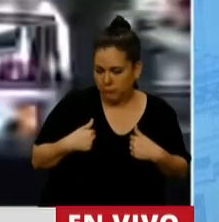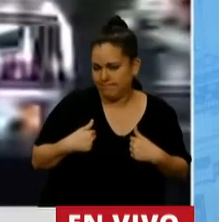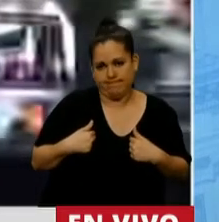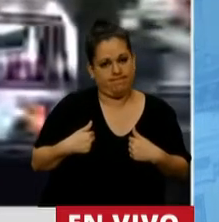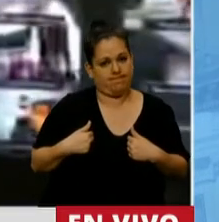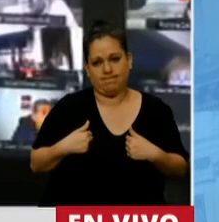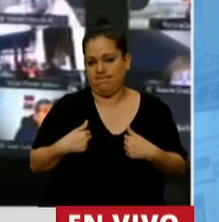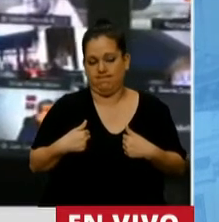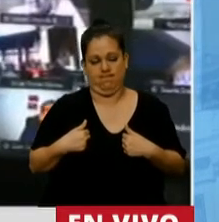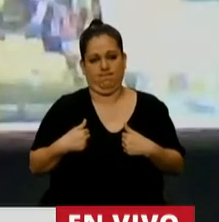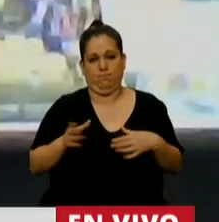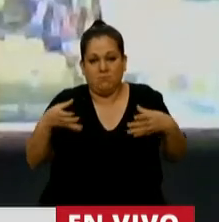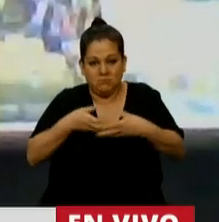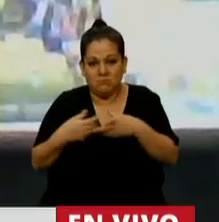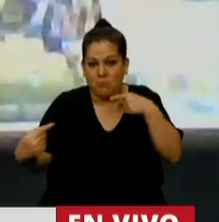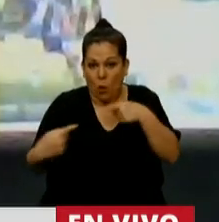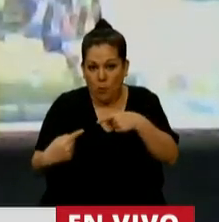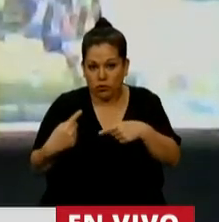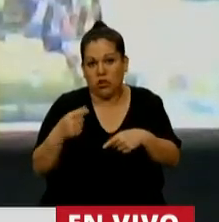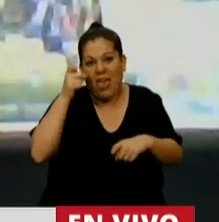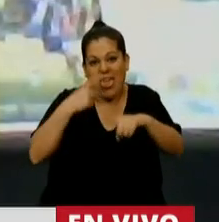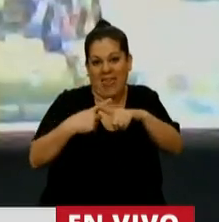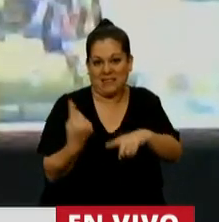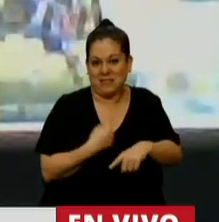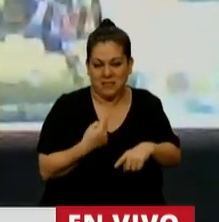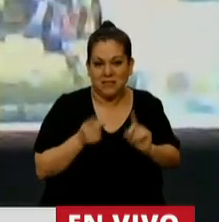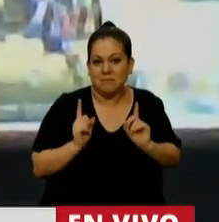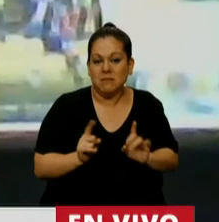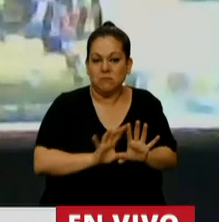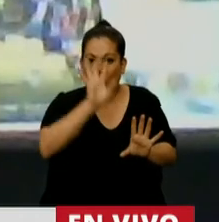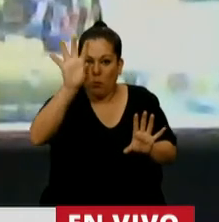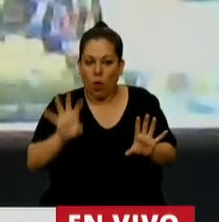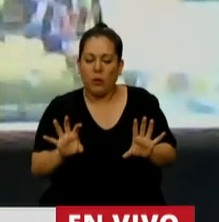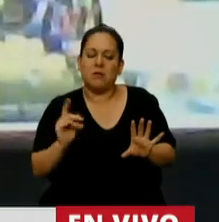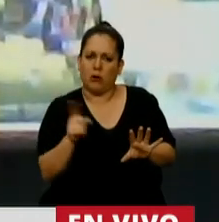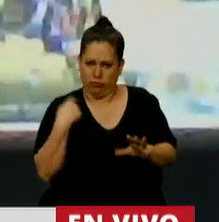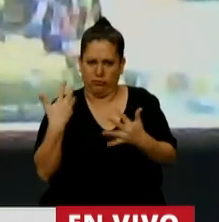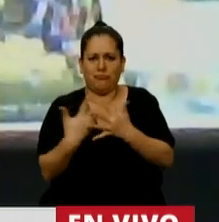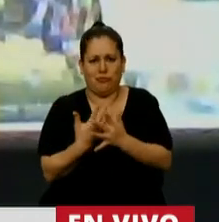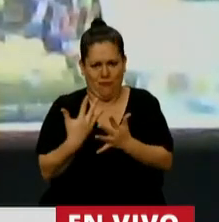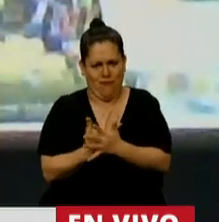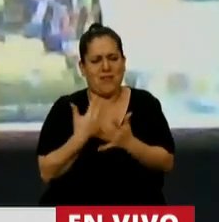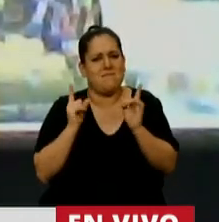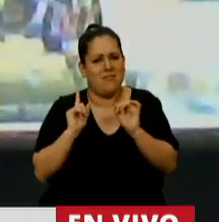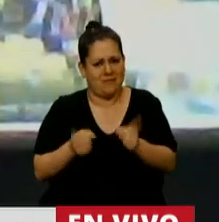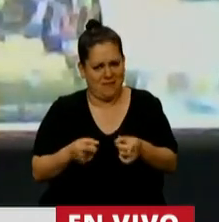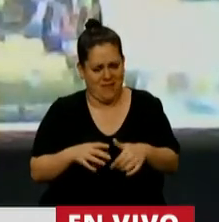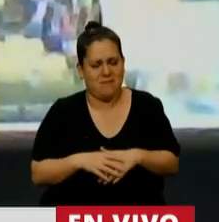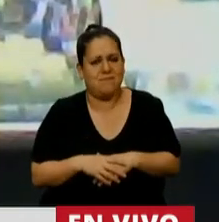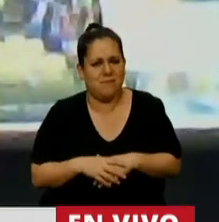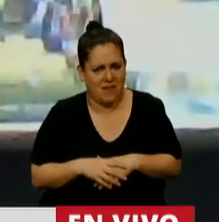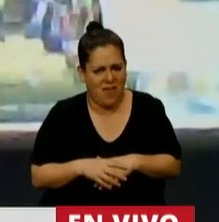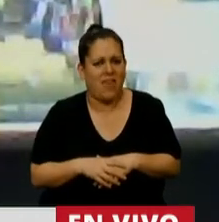quienes formábamos parte de la oposición y quienes desde nuestras provincias padecimos también, vale decirlo,